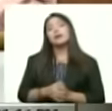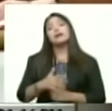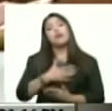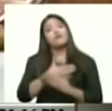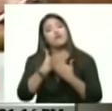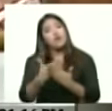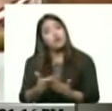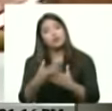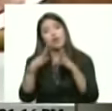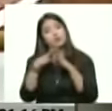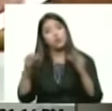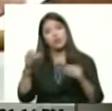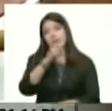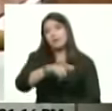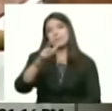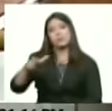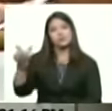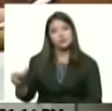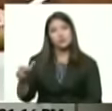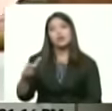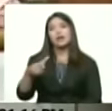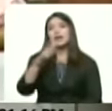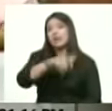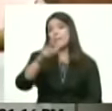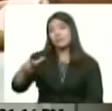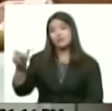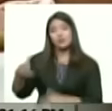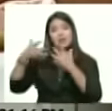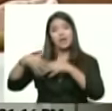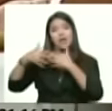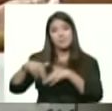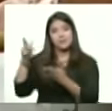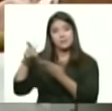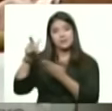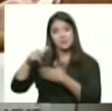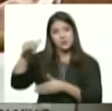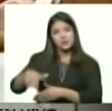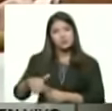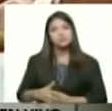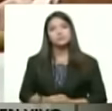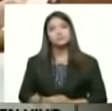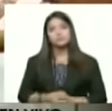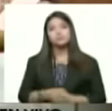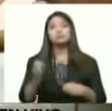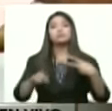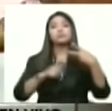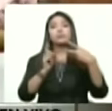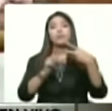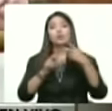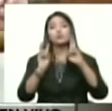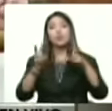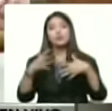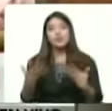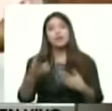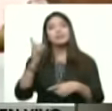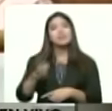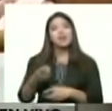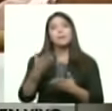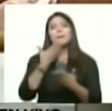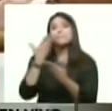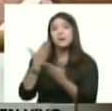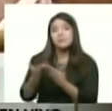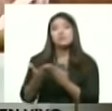voluntad que han hecho los representantes de esas empresas presentes aquí. El segundo tema tiene que ver con los permisos